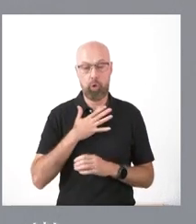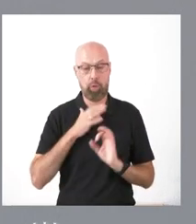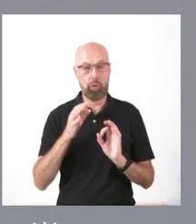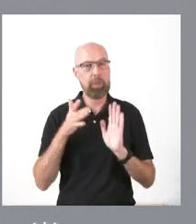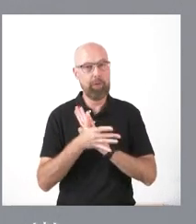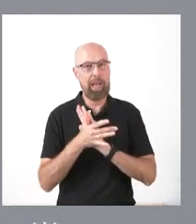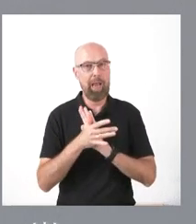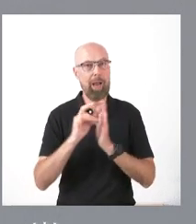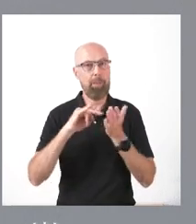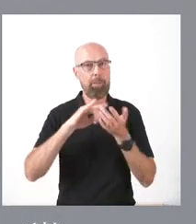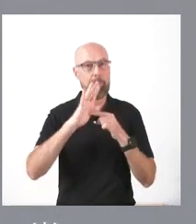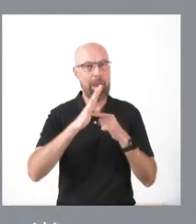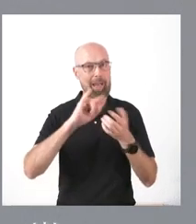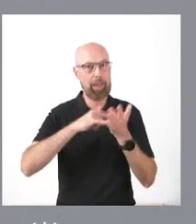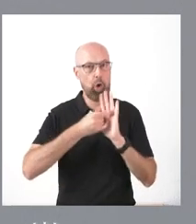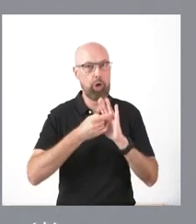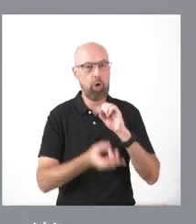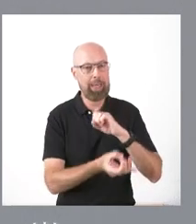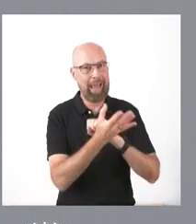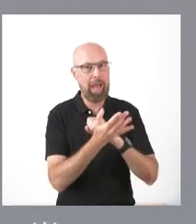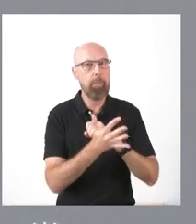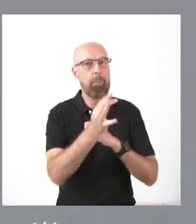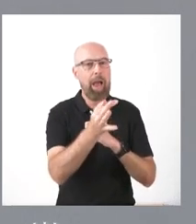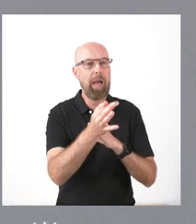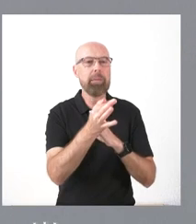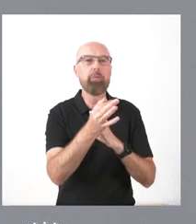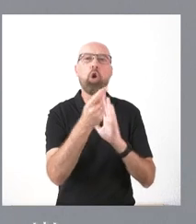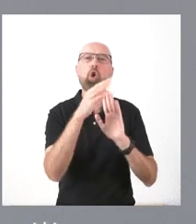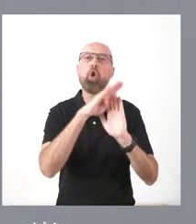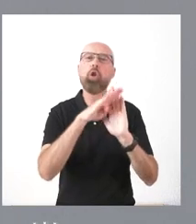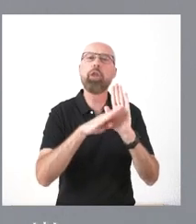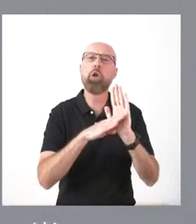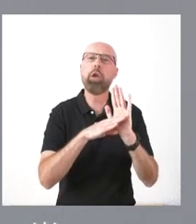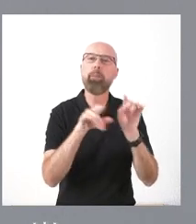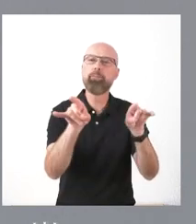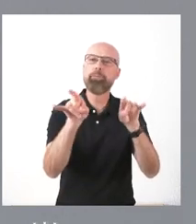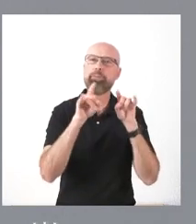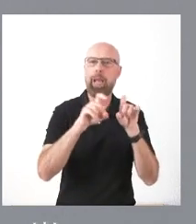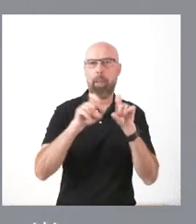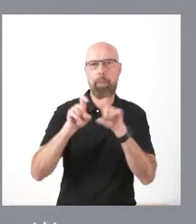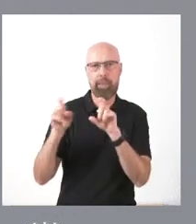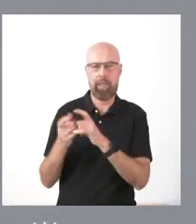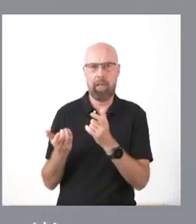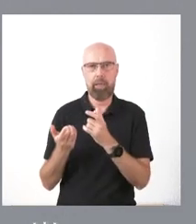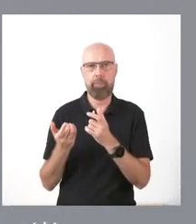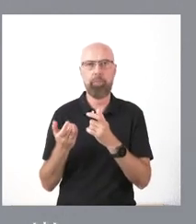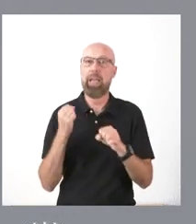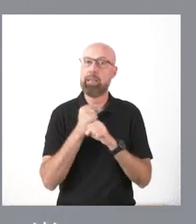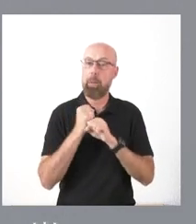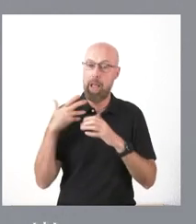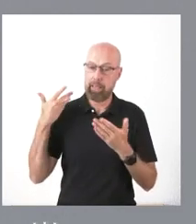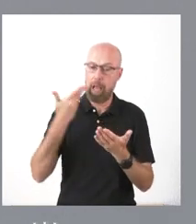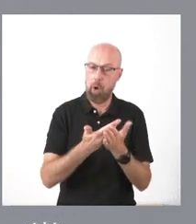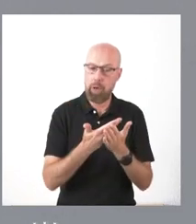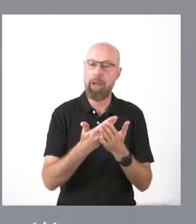tecnológico sino intentar crear las condiciones para traer empresas el trabajo realizado nos ha permitido atraer empresas y nos ha permitido